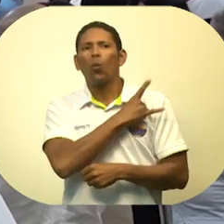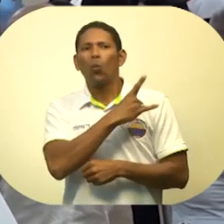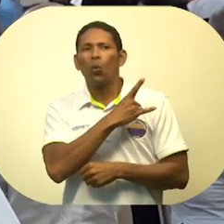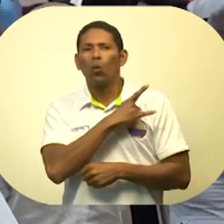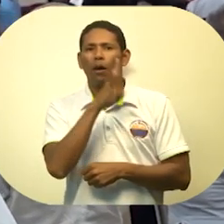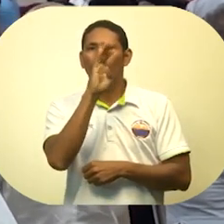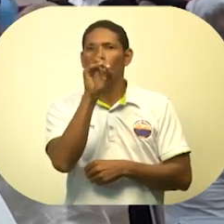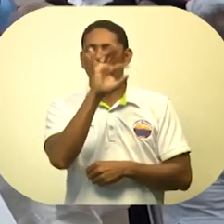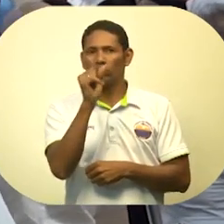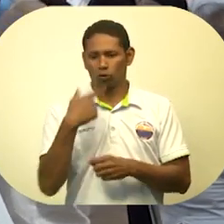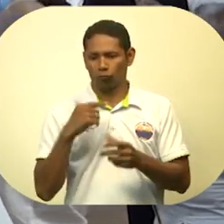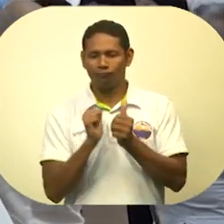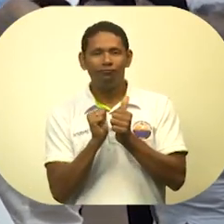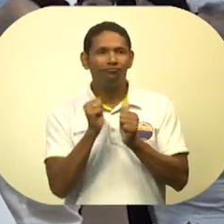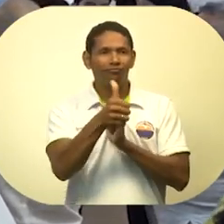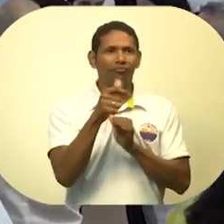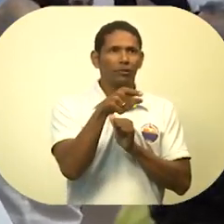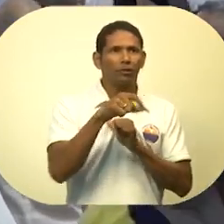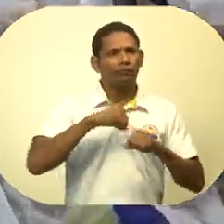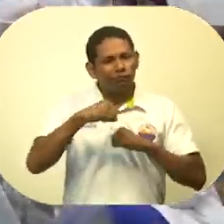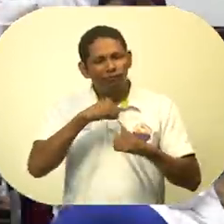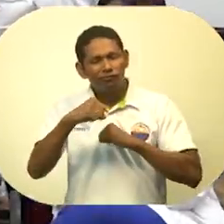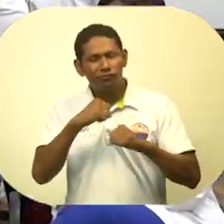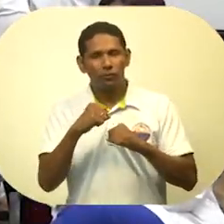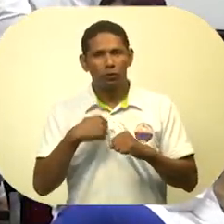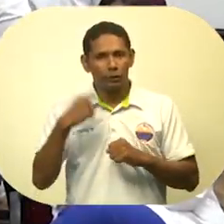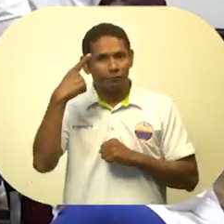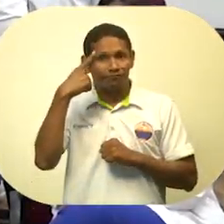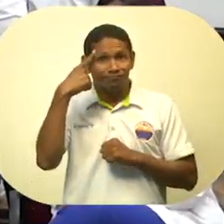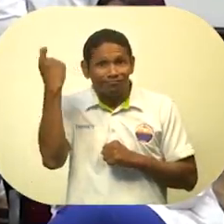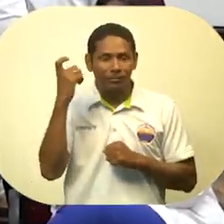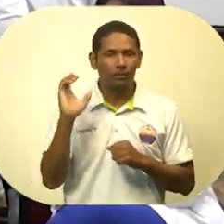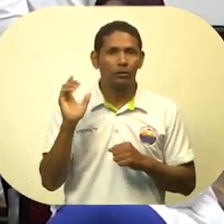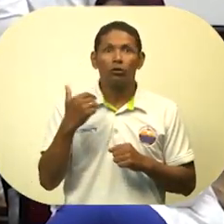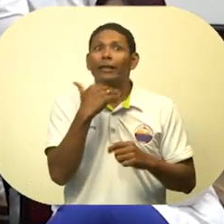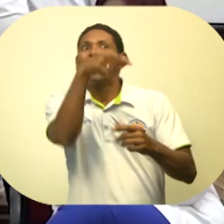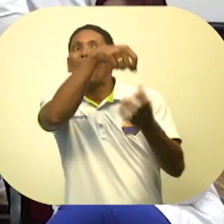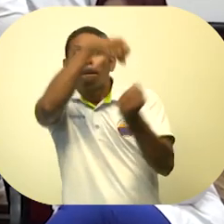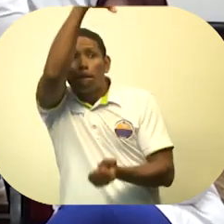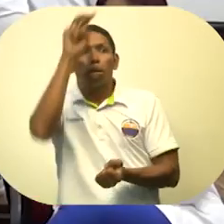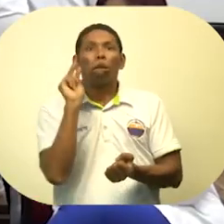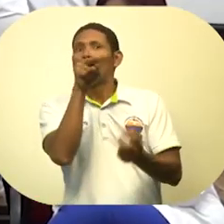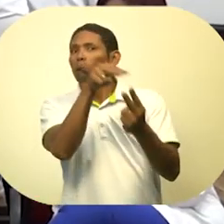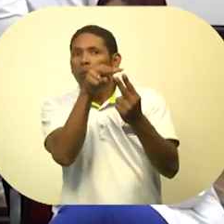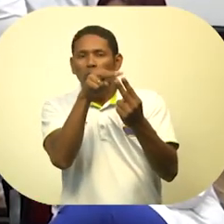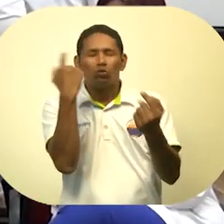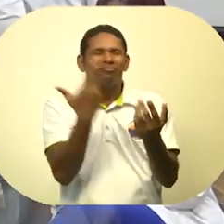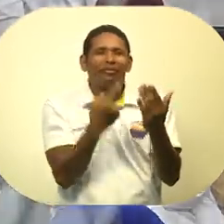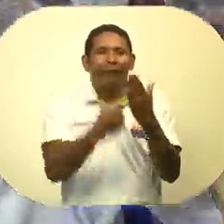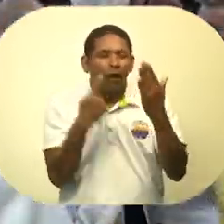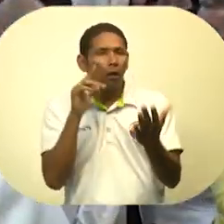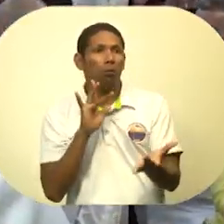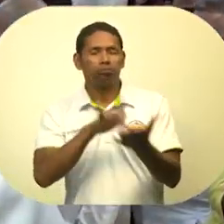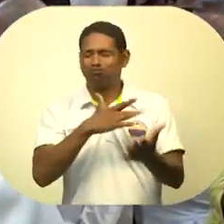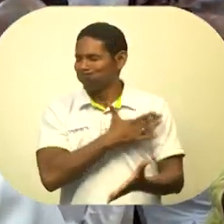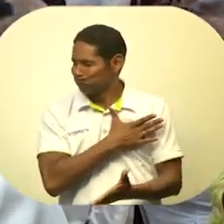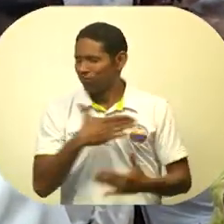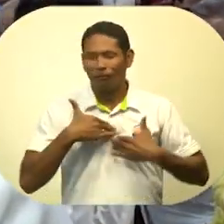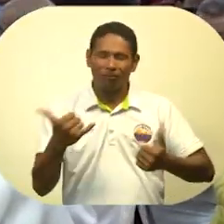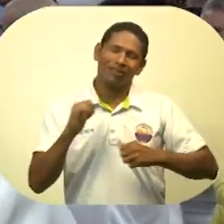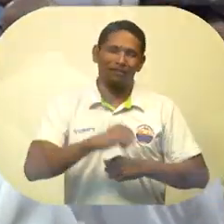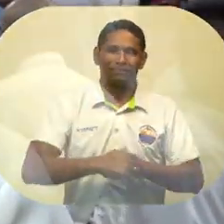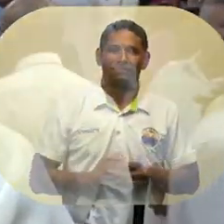un convenio con la Universidad del Bosque, me voy como modalidad movilidad y pues es un reto porque no sé con qué me voy a encontrar allá, pero